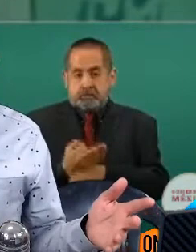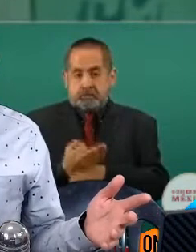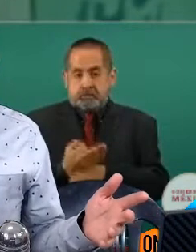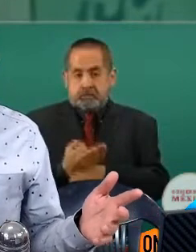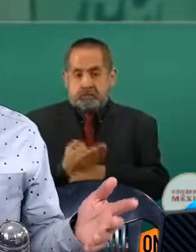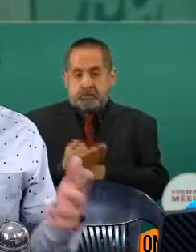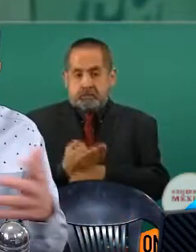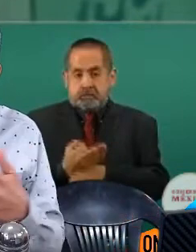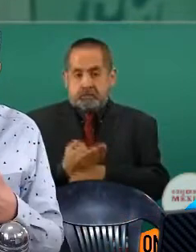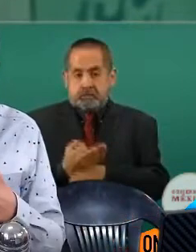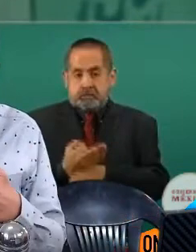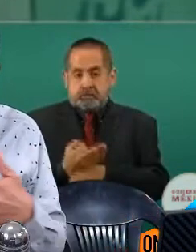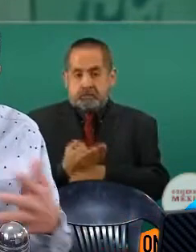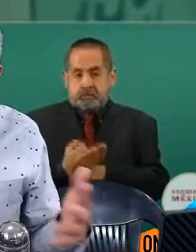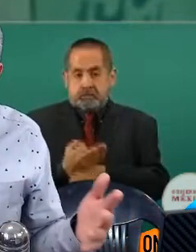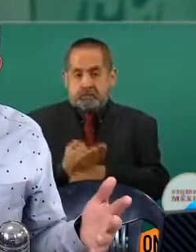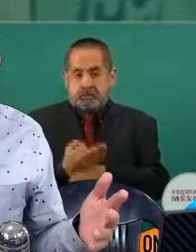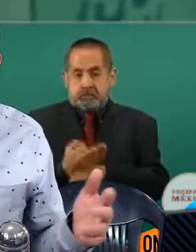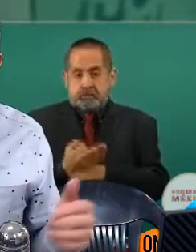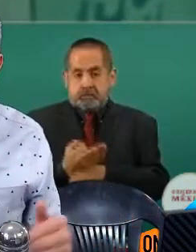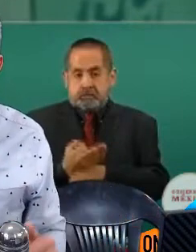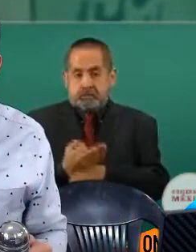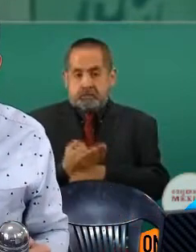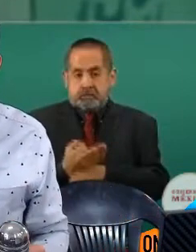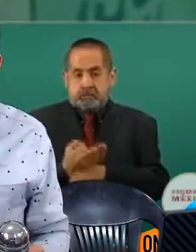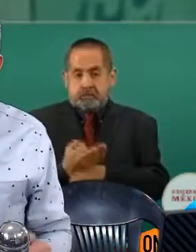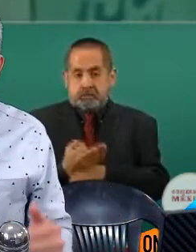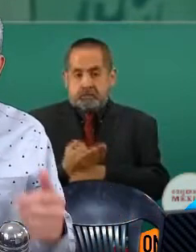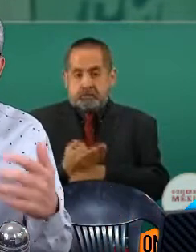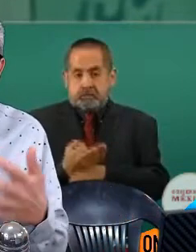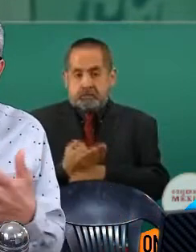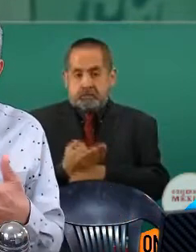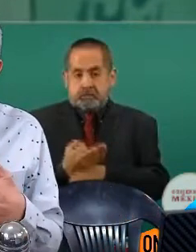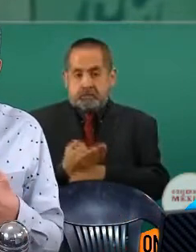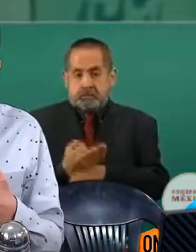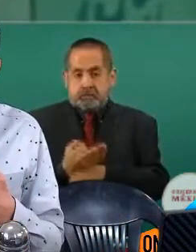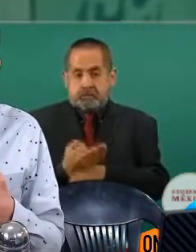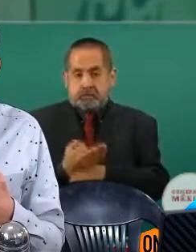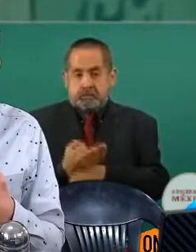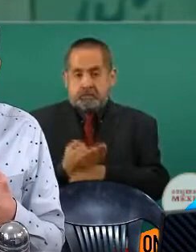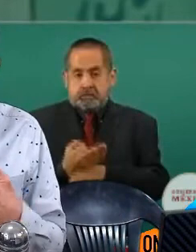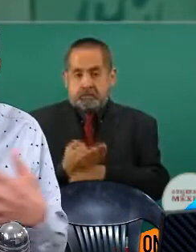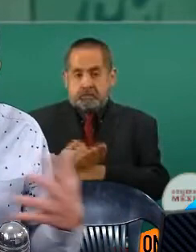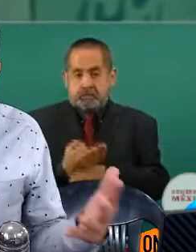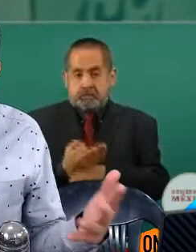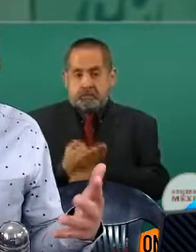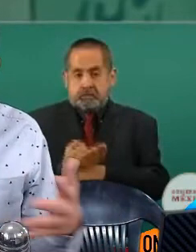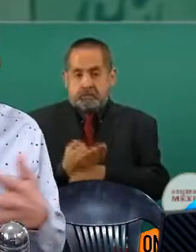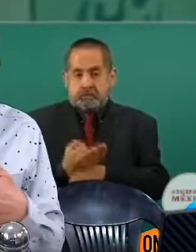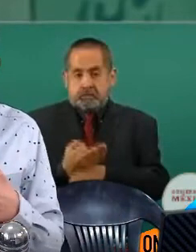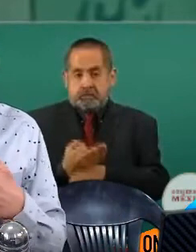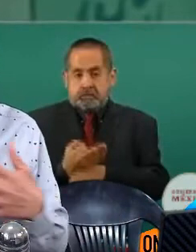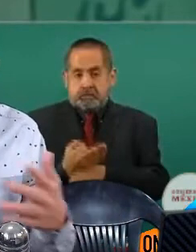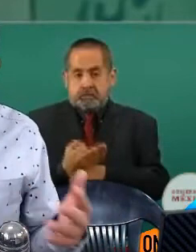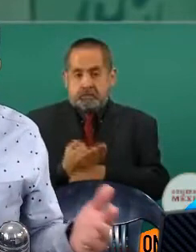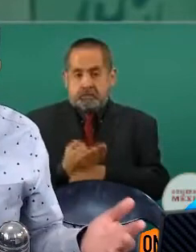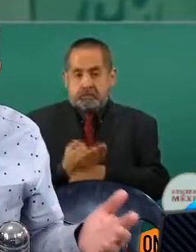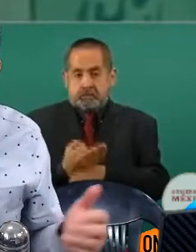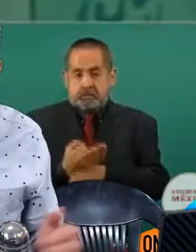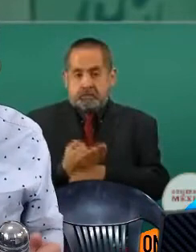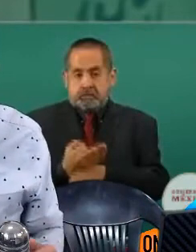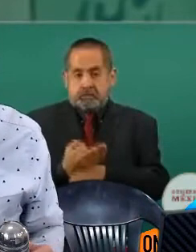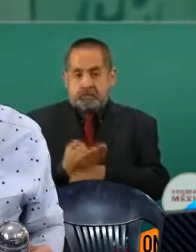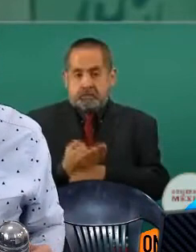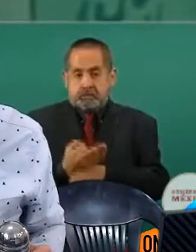mexicanos, ya no hay honor en ellos, ya no hay confianza, ya no hay